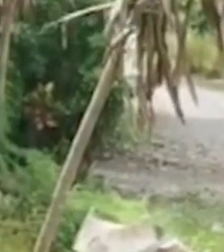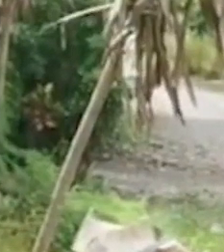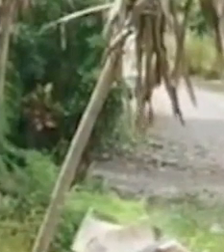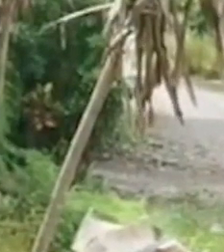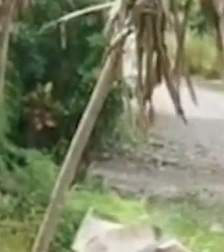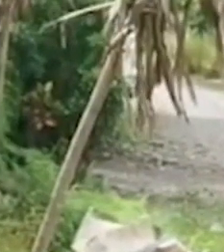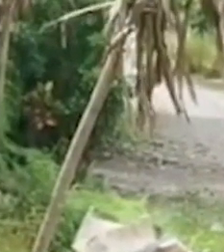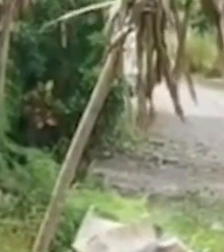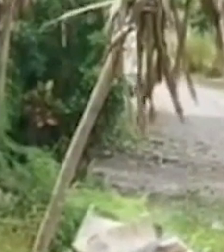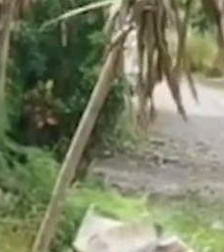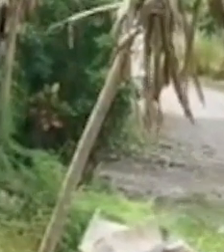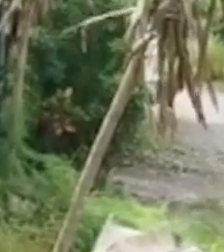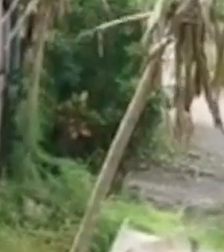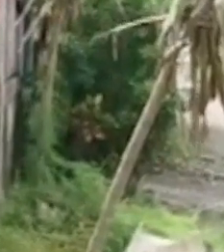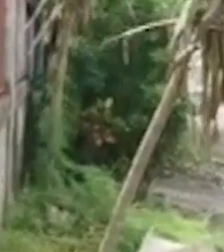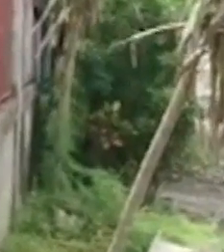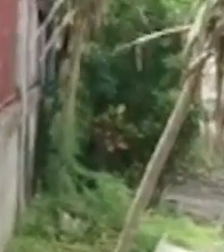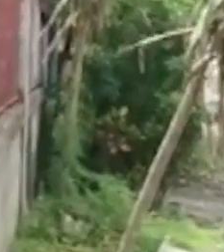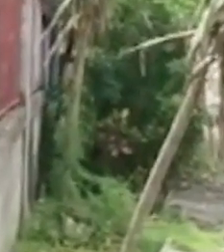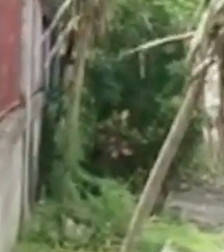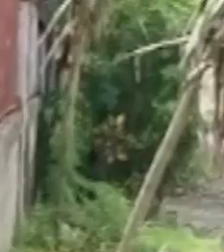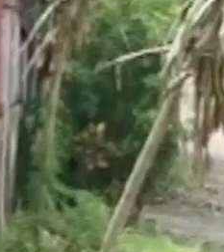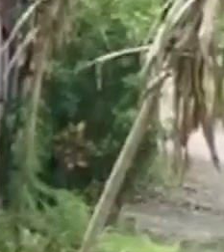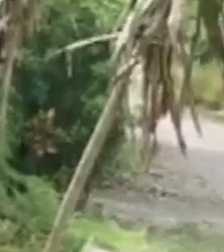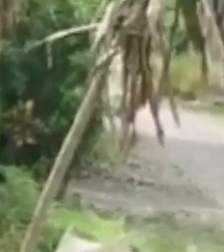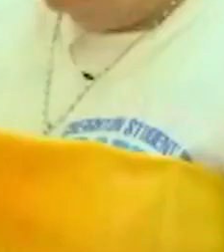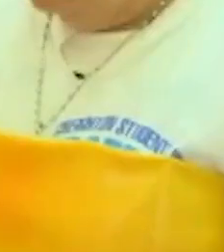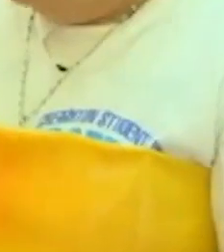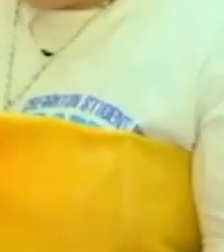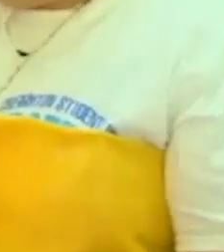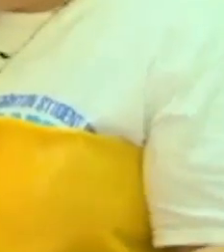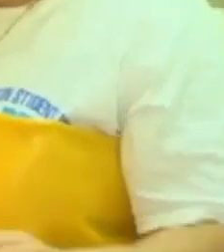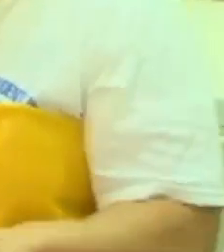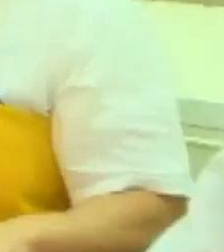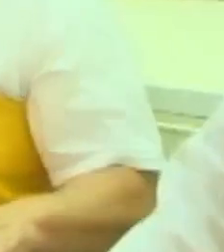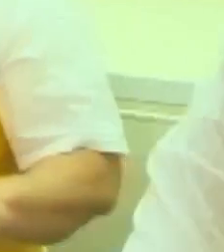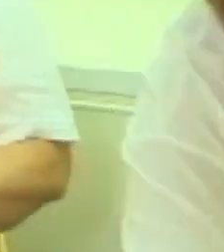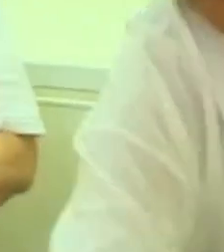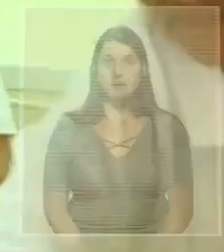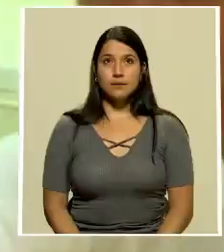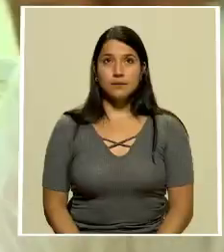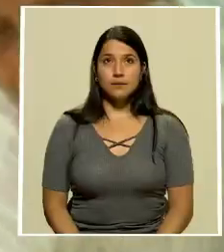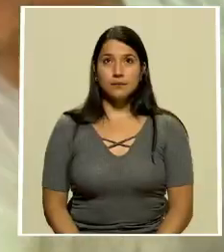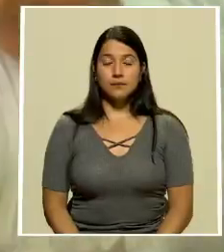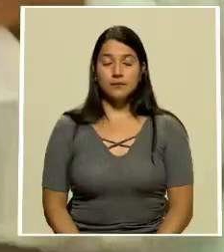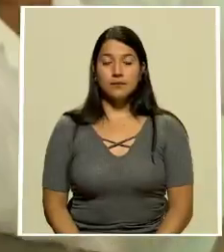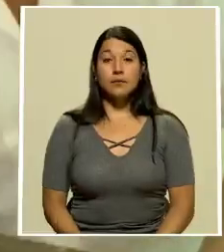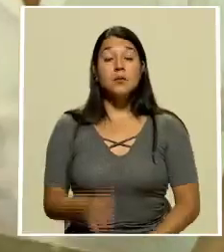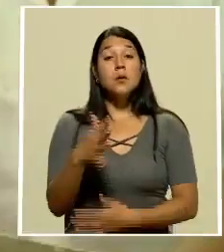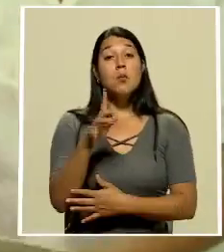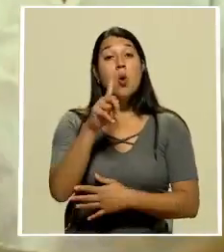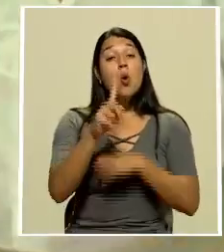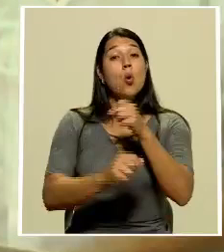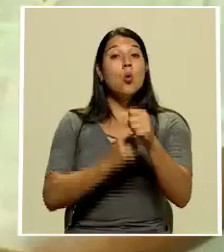es una de ellas. Esta mujer es vecina de Punta Arenas, tiene 2 hijas y se dedicaba a pelar camarón. Sin embargo, hace más de un